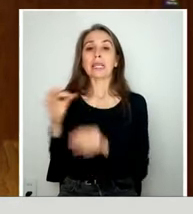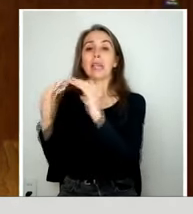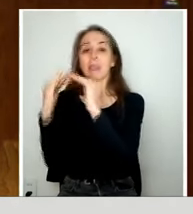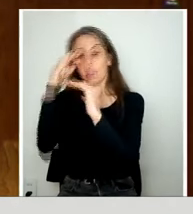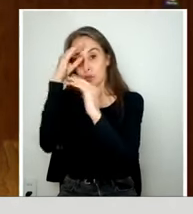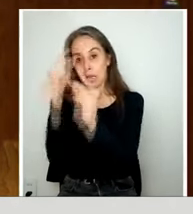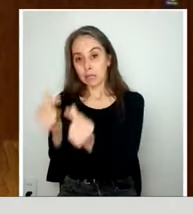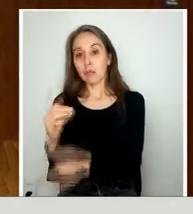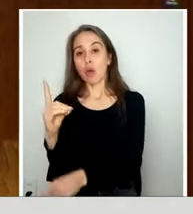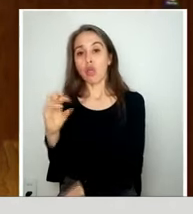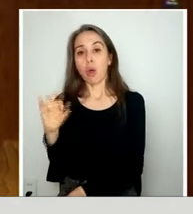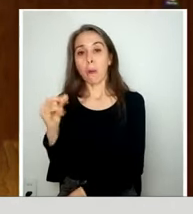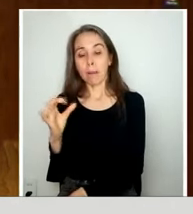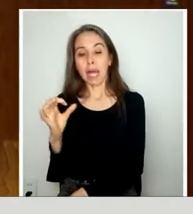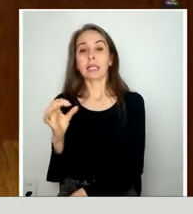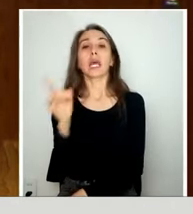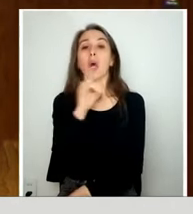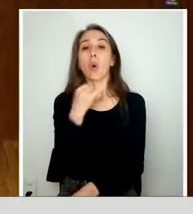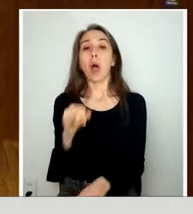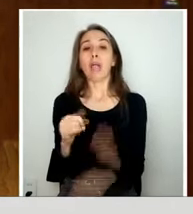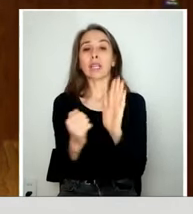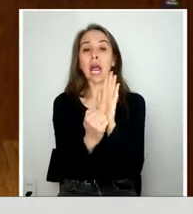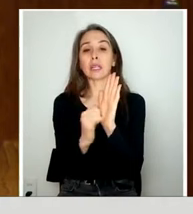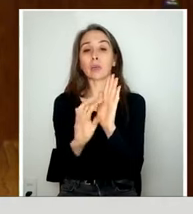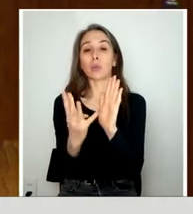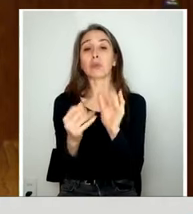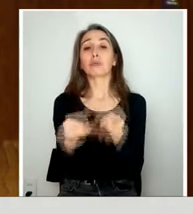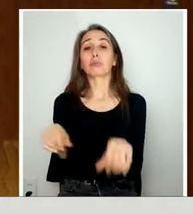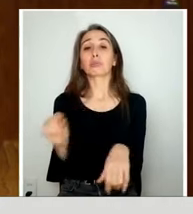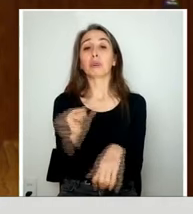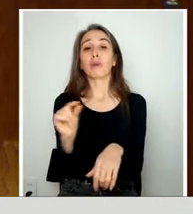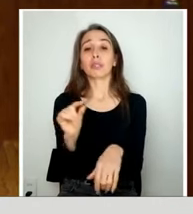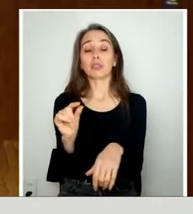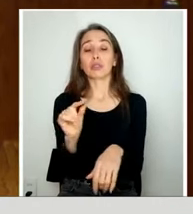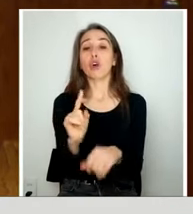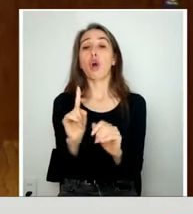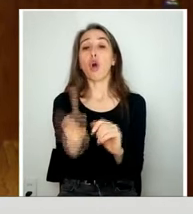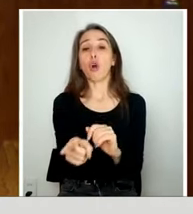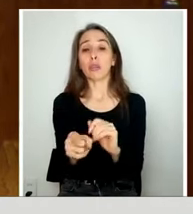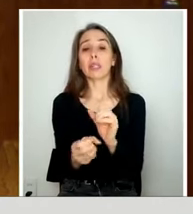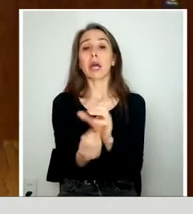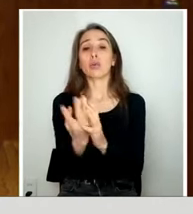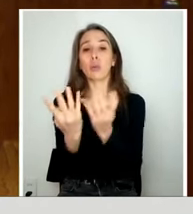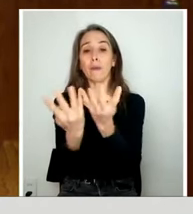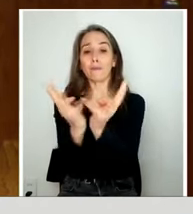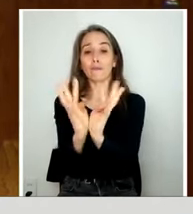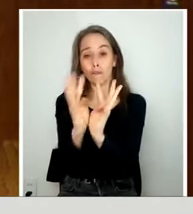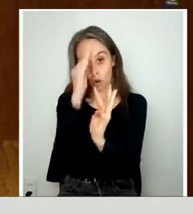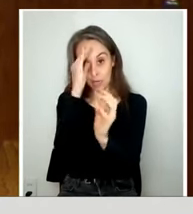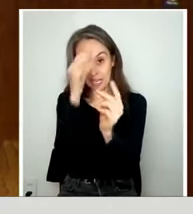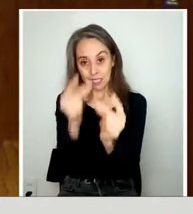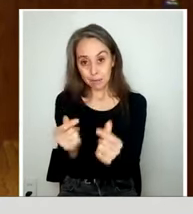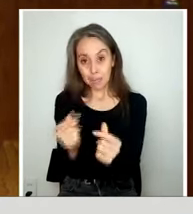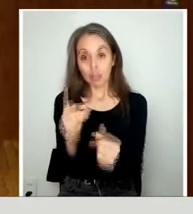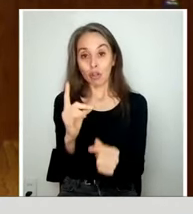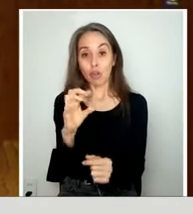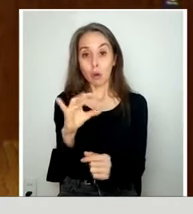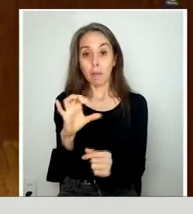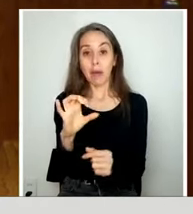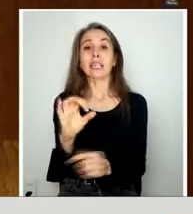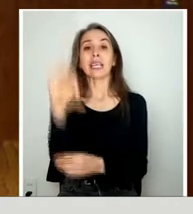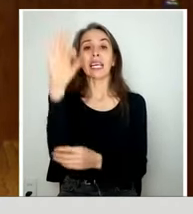dopaje Por último el artículo cuarto transitorio dispone que el nuevo panel de expertos en dopaje deberá instalarse en una sesión pública